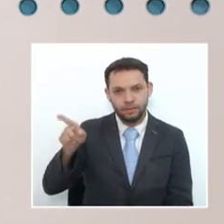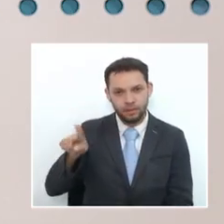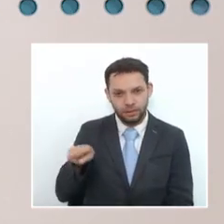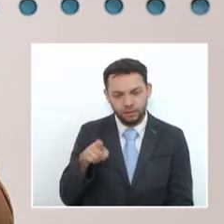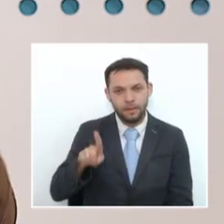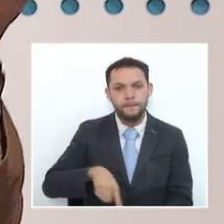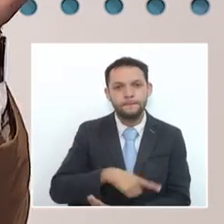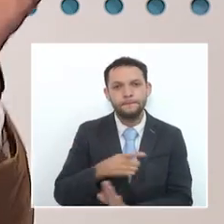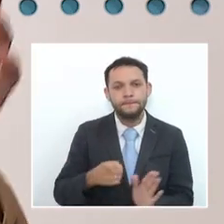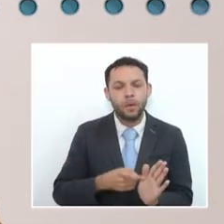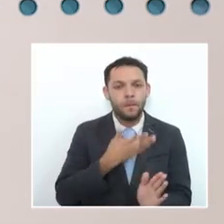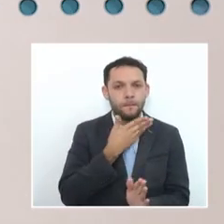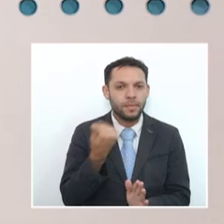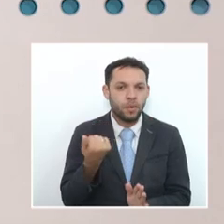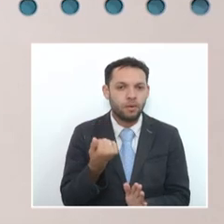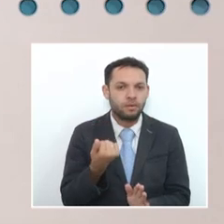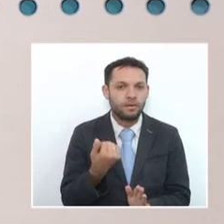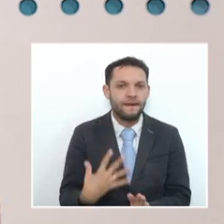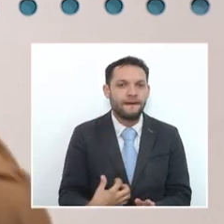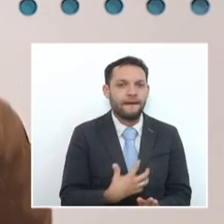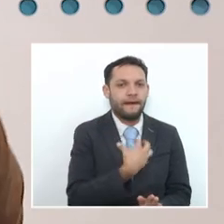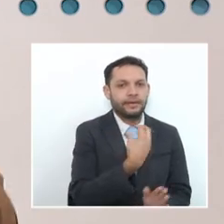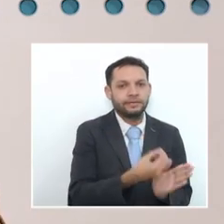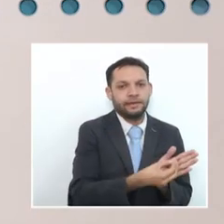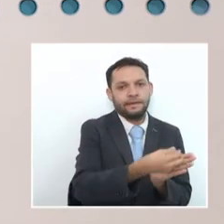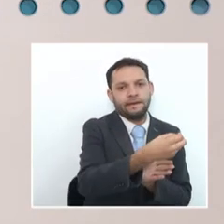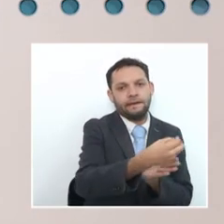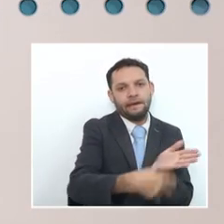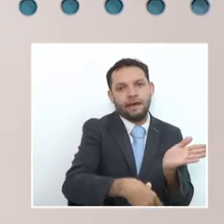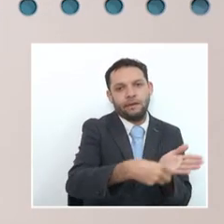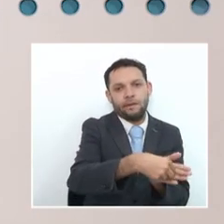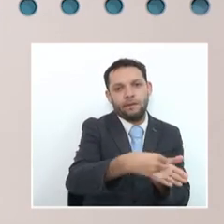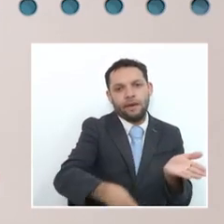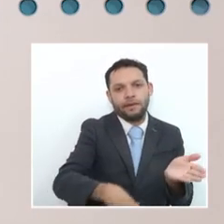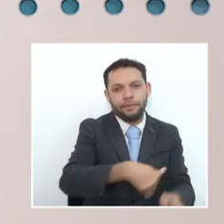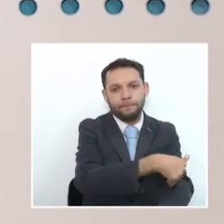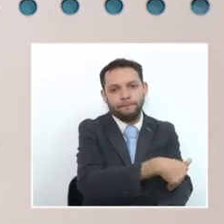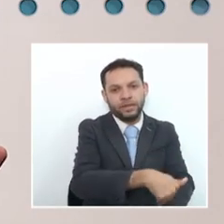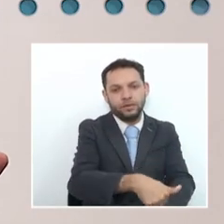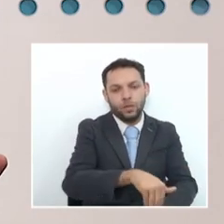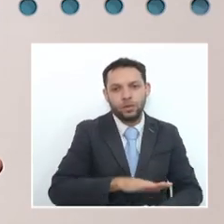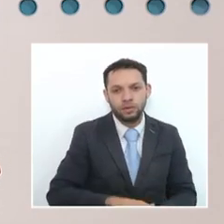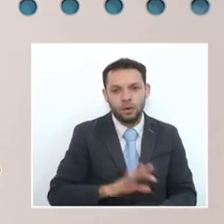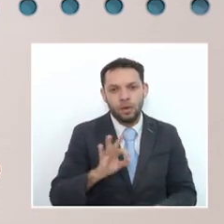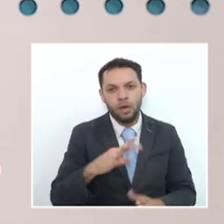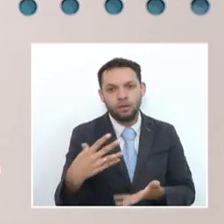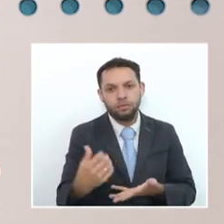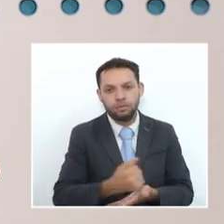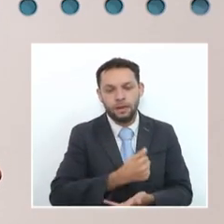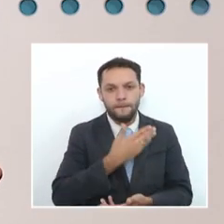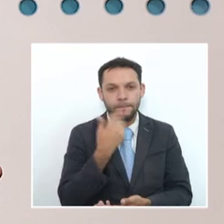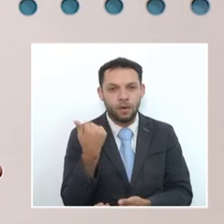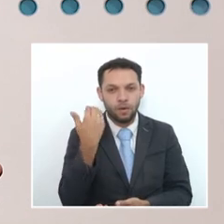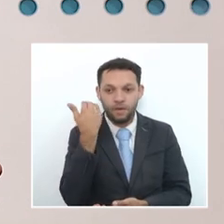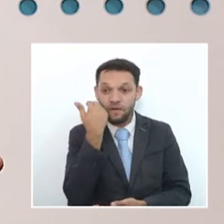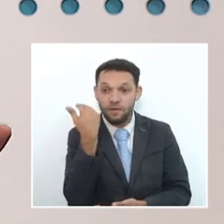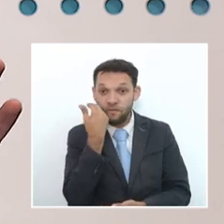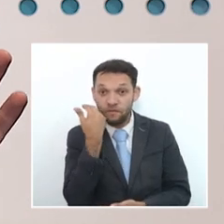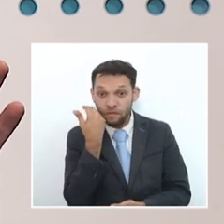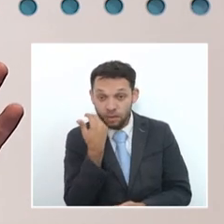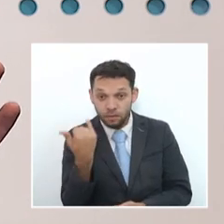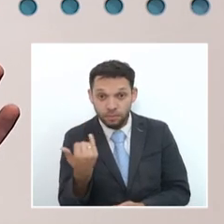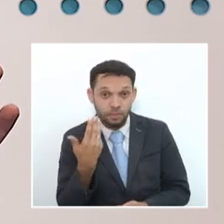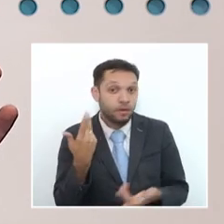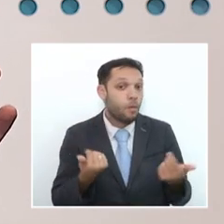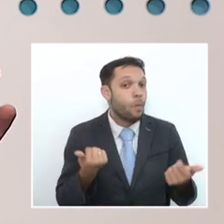completo que tratar un cáncer que vale millones y millones. ¿O es que el negocio es tener una señora con cáncer? Es